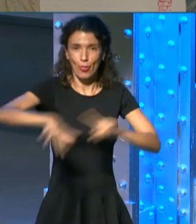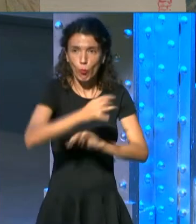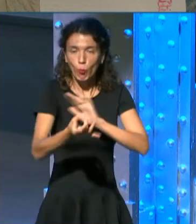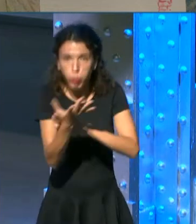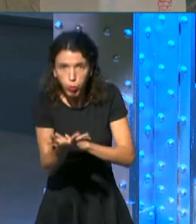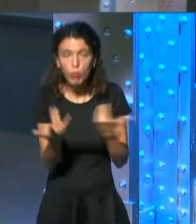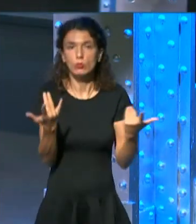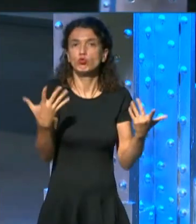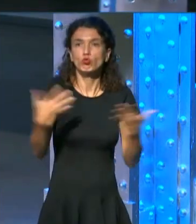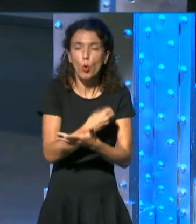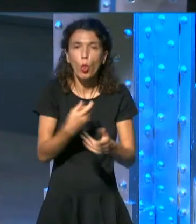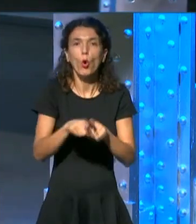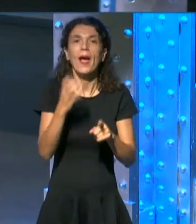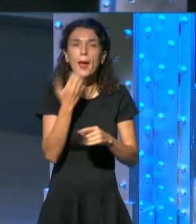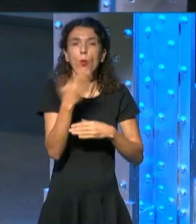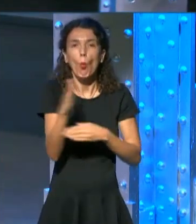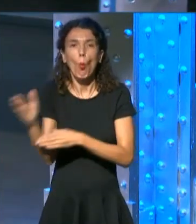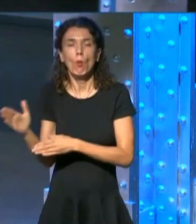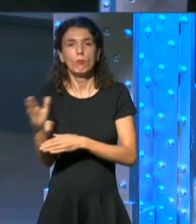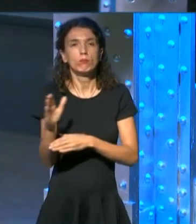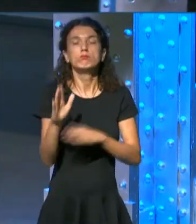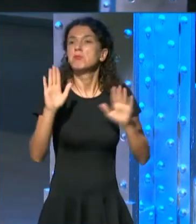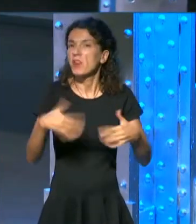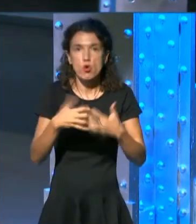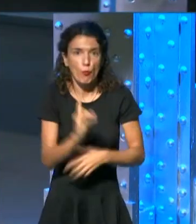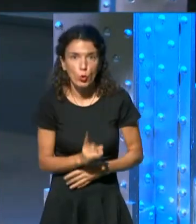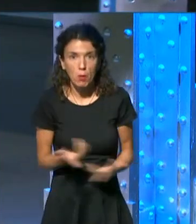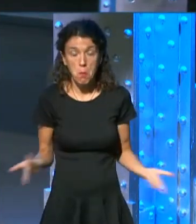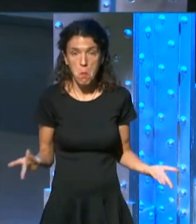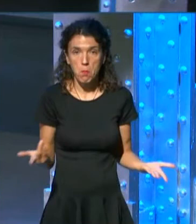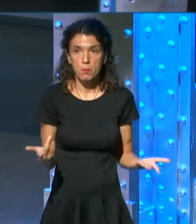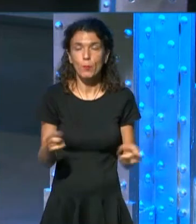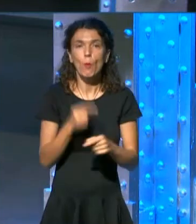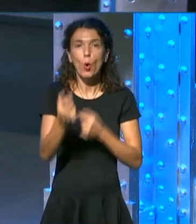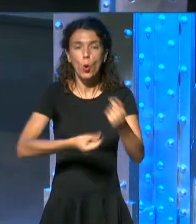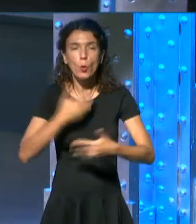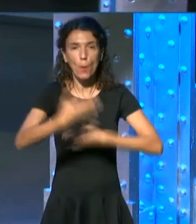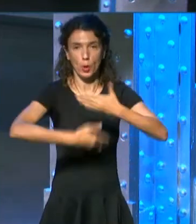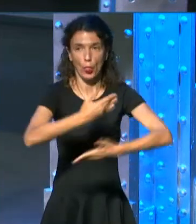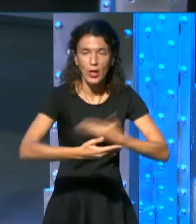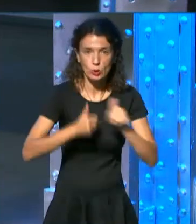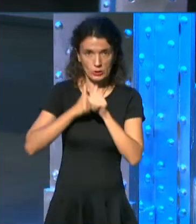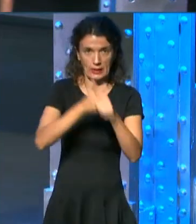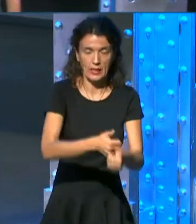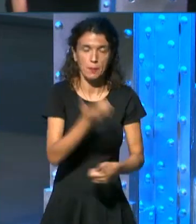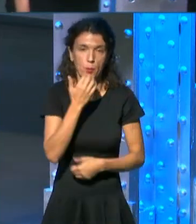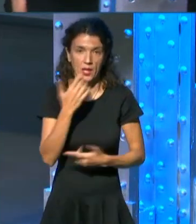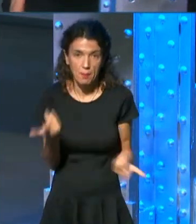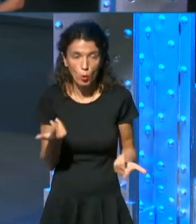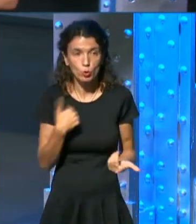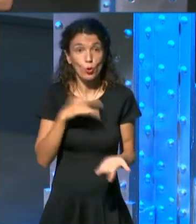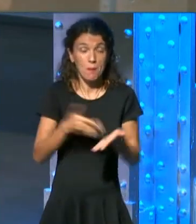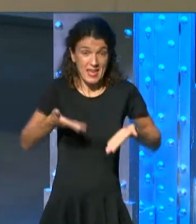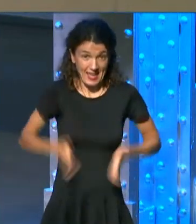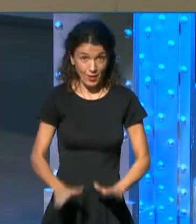comentaba Carmen, todo basado en ejemplos. No funcionaba. Yo iba un poco a los procesos que había que seguir. Como veis, he tenido a mis